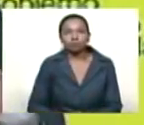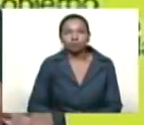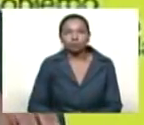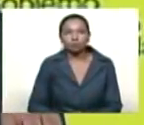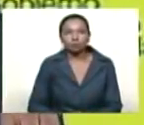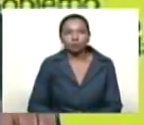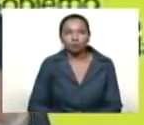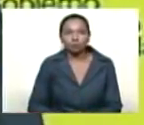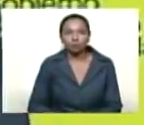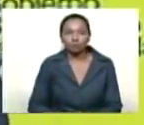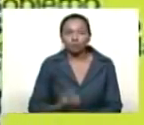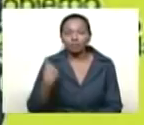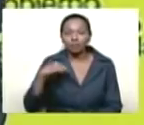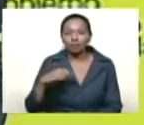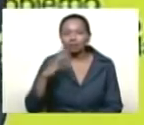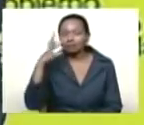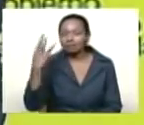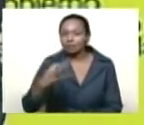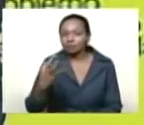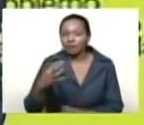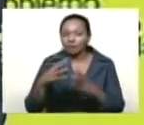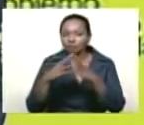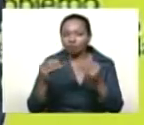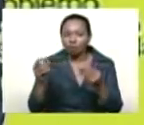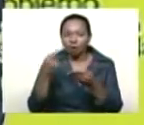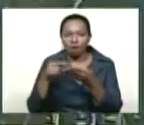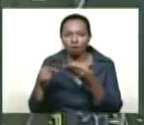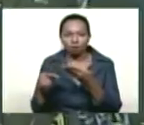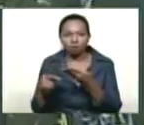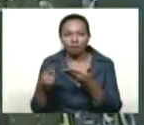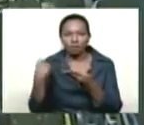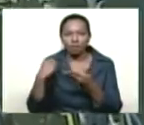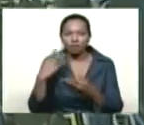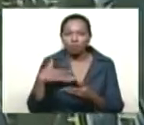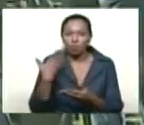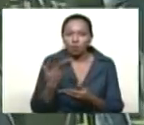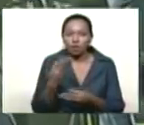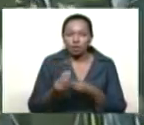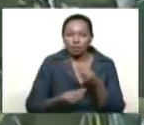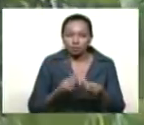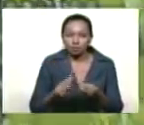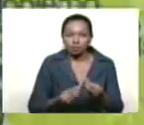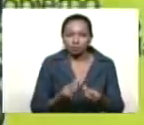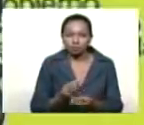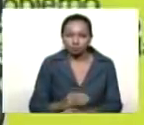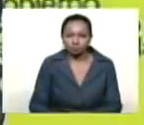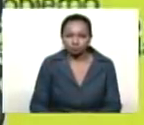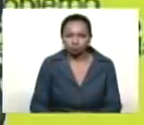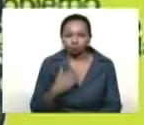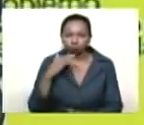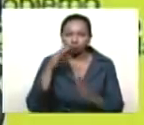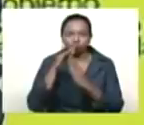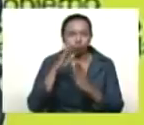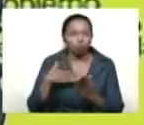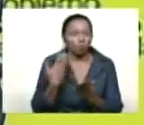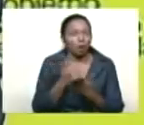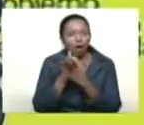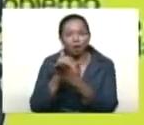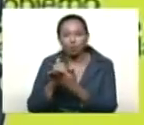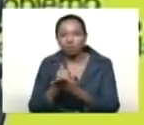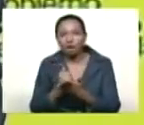Y tengan la seguridad de que todo lo que esté a mi alcance, todo lo que esté a mi alcance y más allá, lo